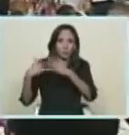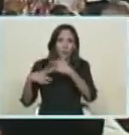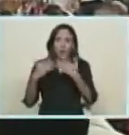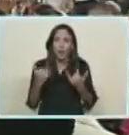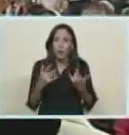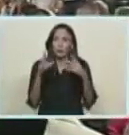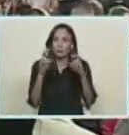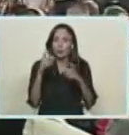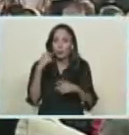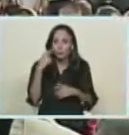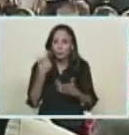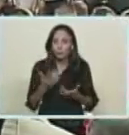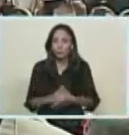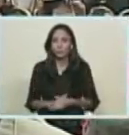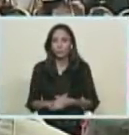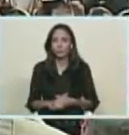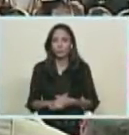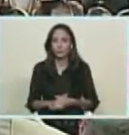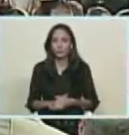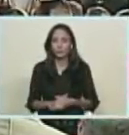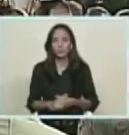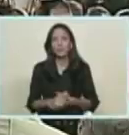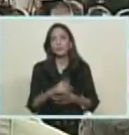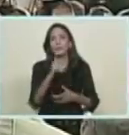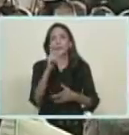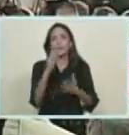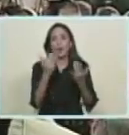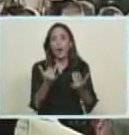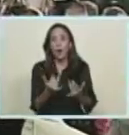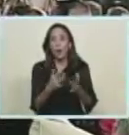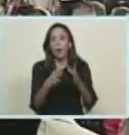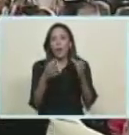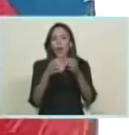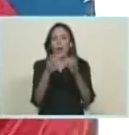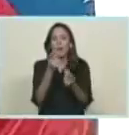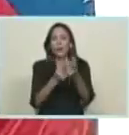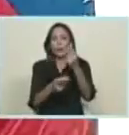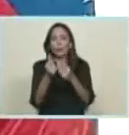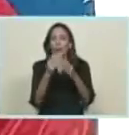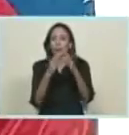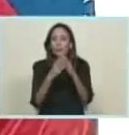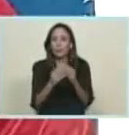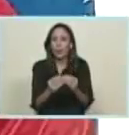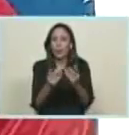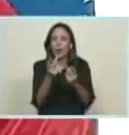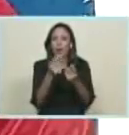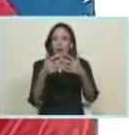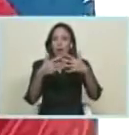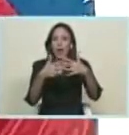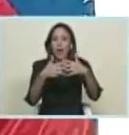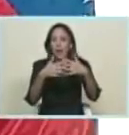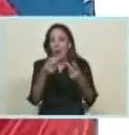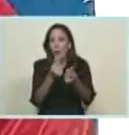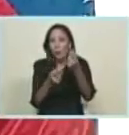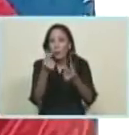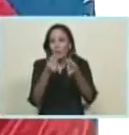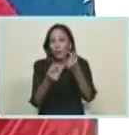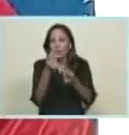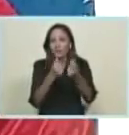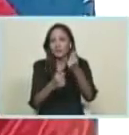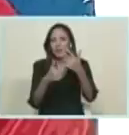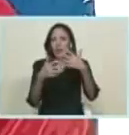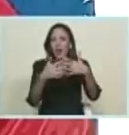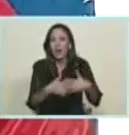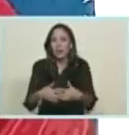Y se impuso la dependencia de nuestra economía de la economía imperialista de los